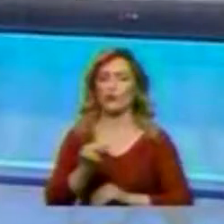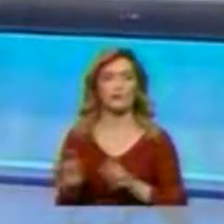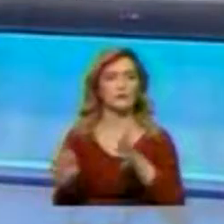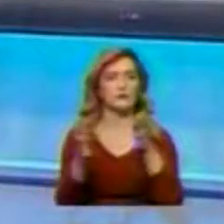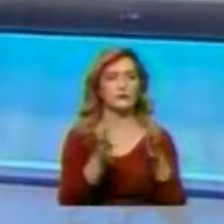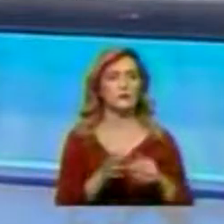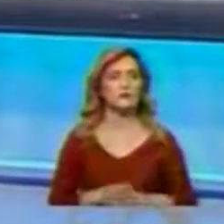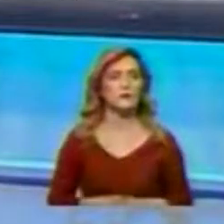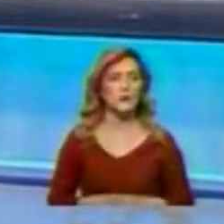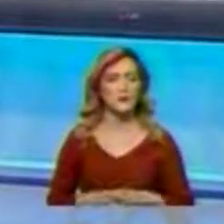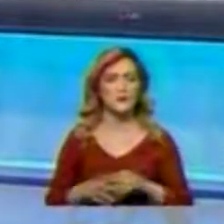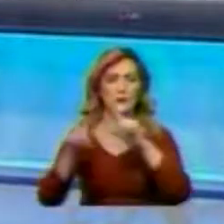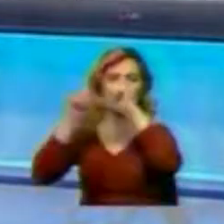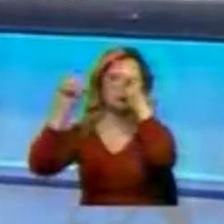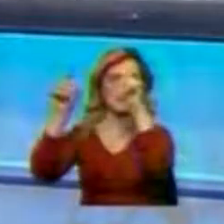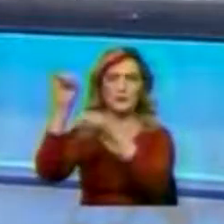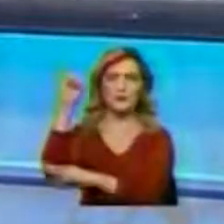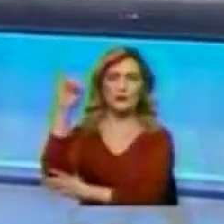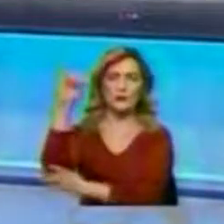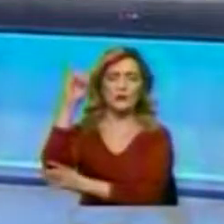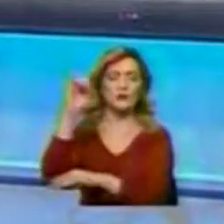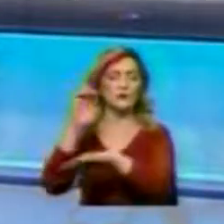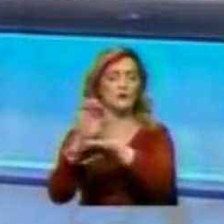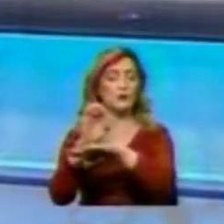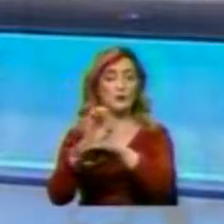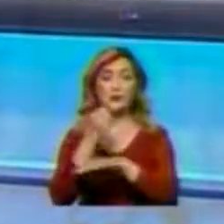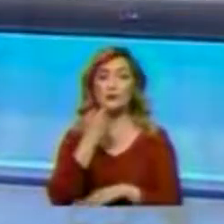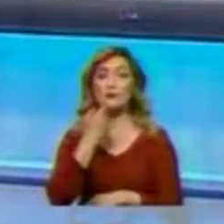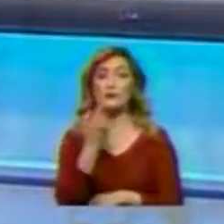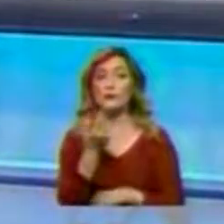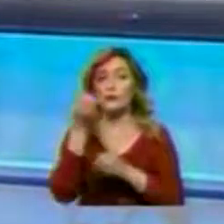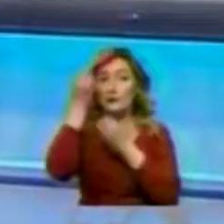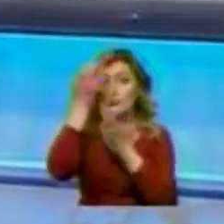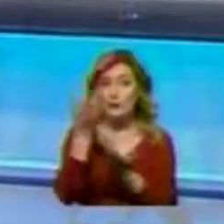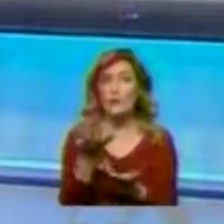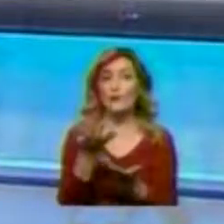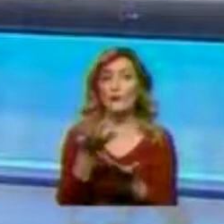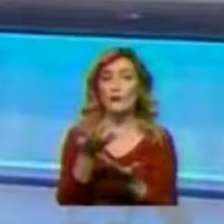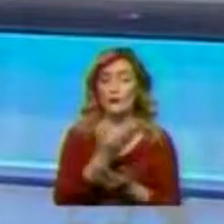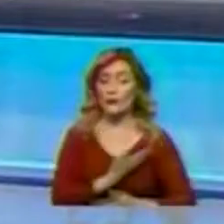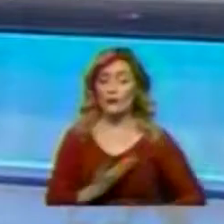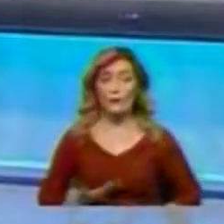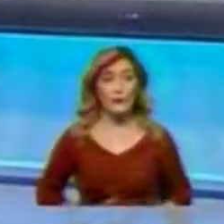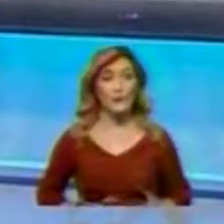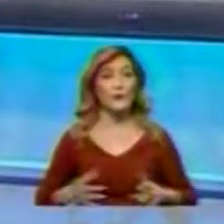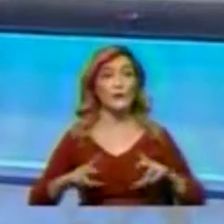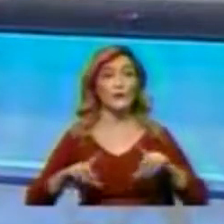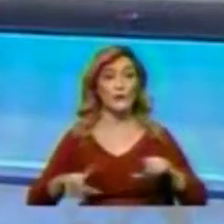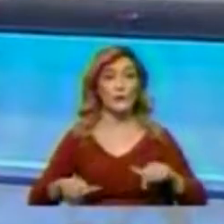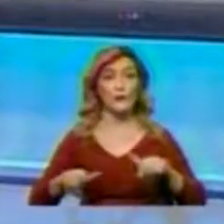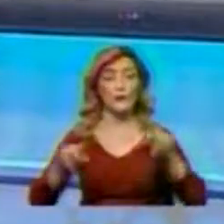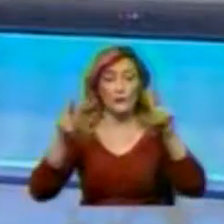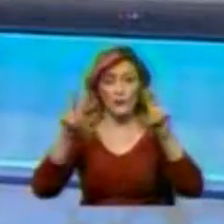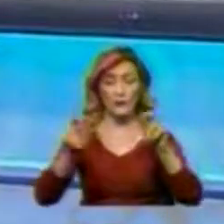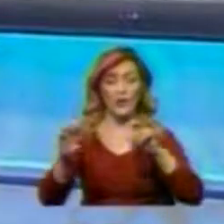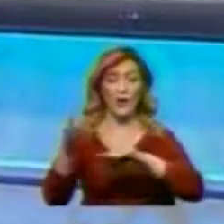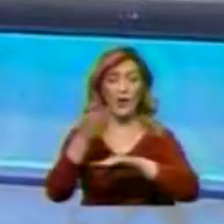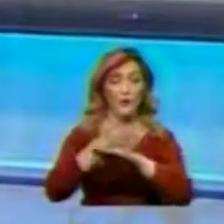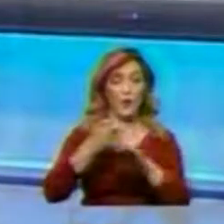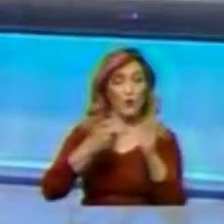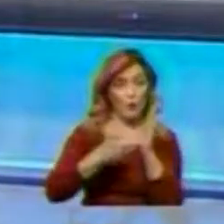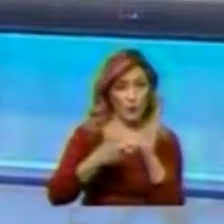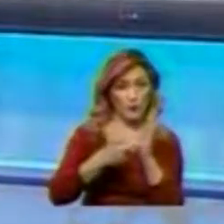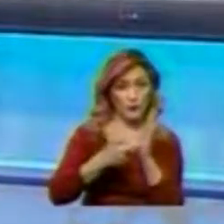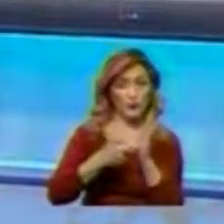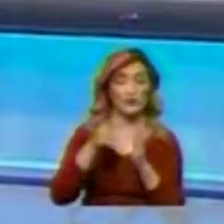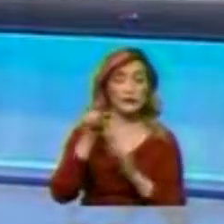los sectores empresariales e industriales del país consideran que entre los anuncios hechos por el presidente lenin moreno la eliminación del anticipo del impuesto a la